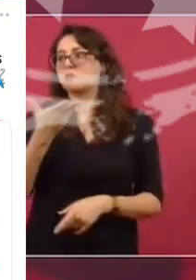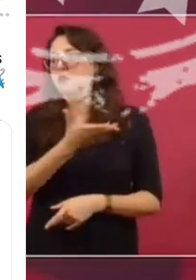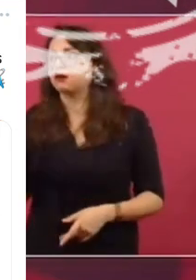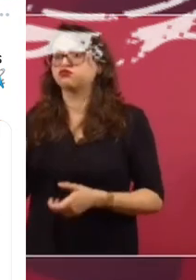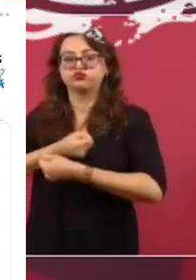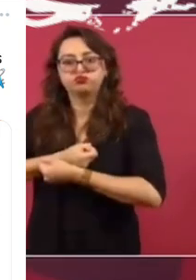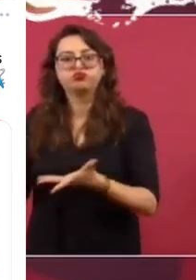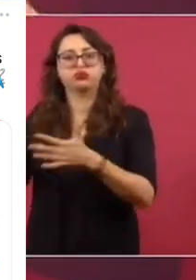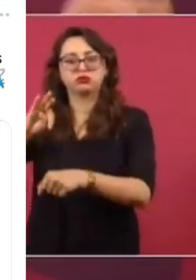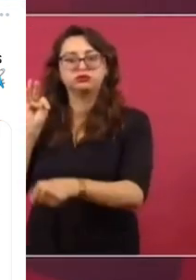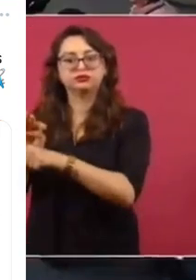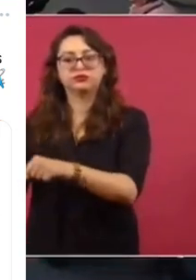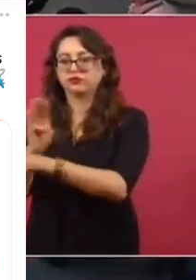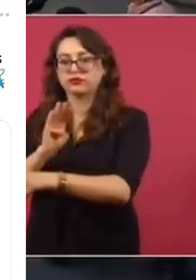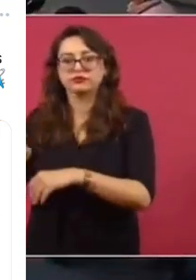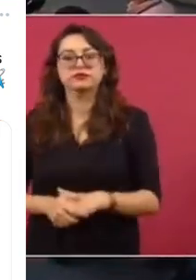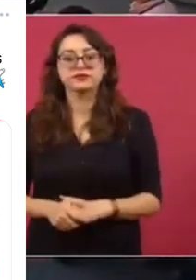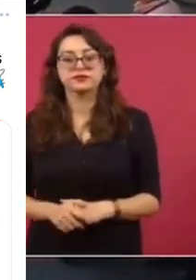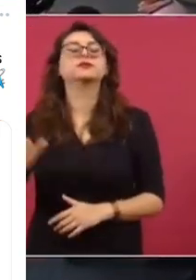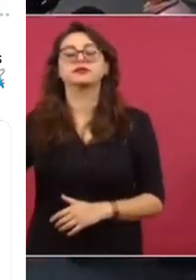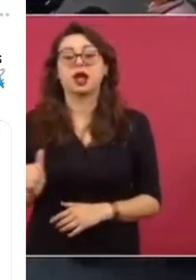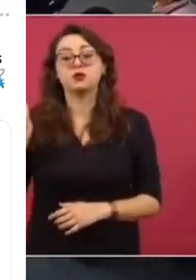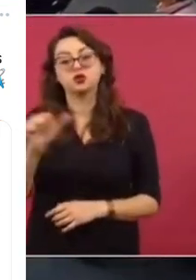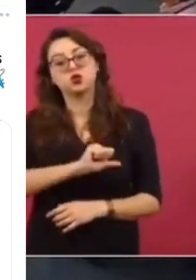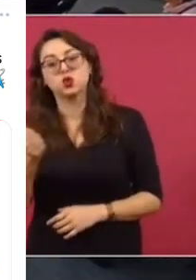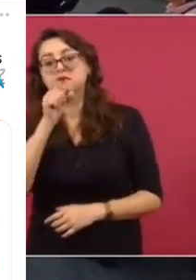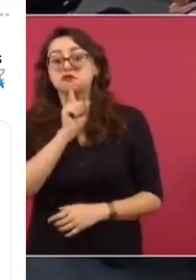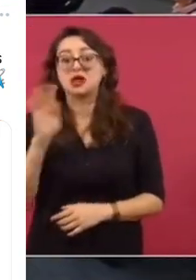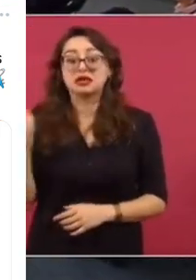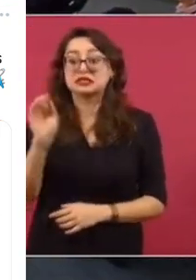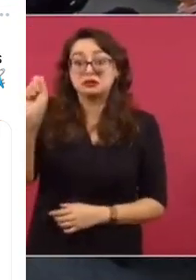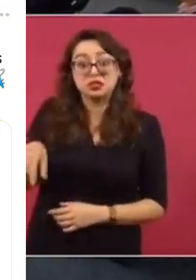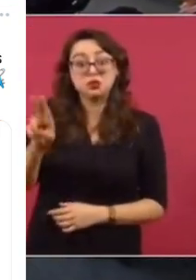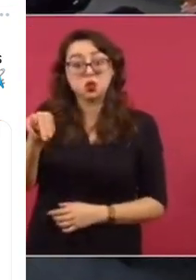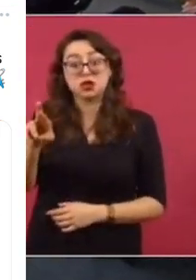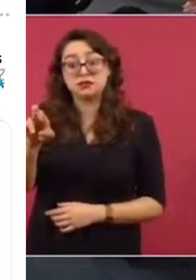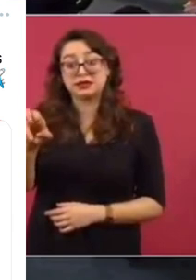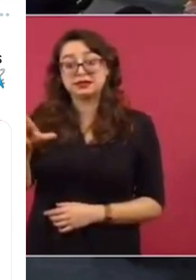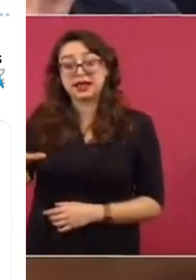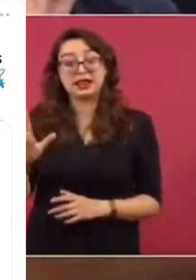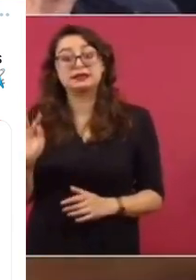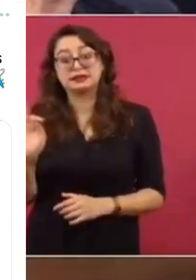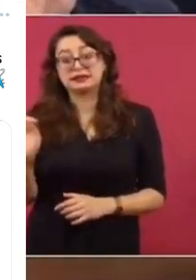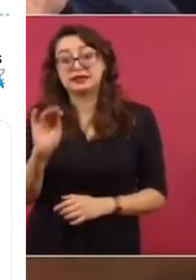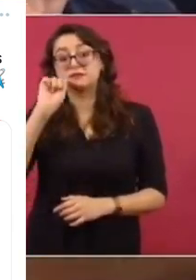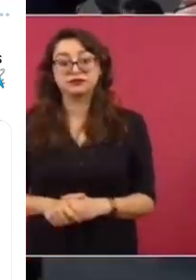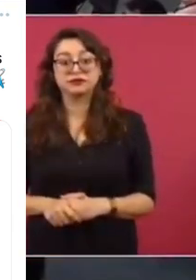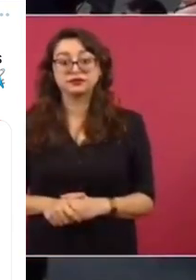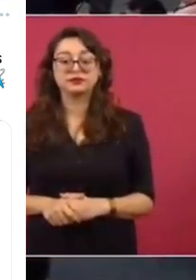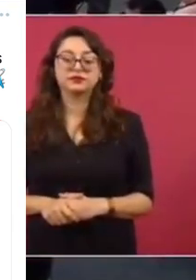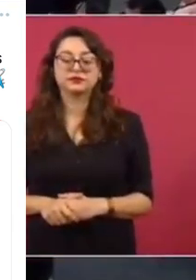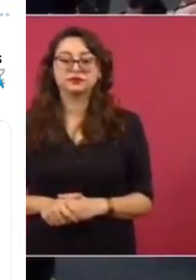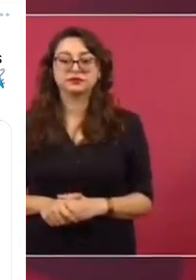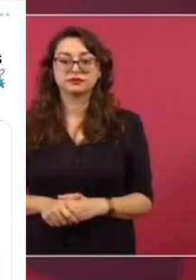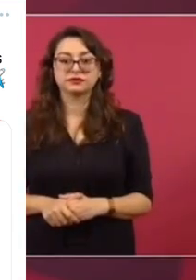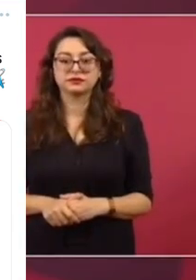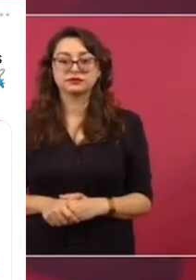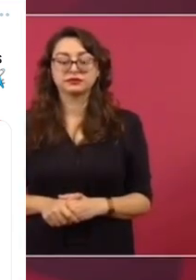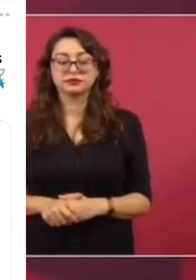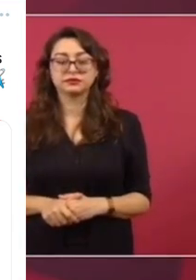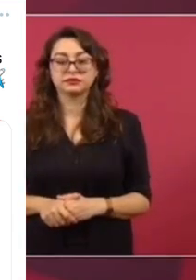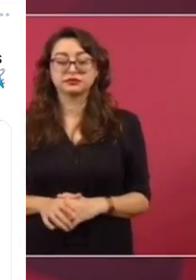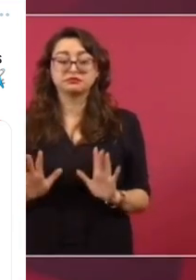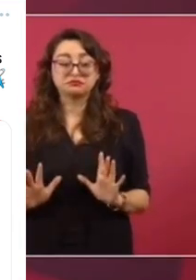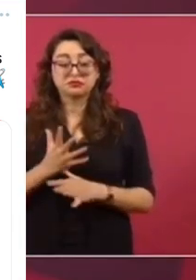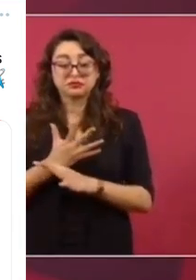Y aprovecho para dar respuesta a otra mentira. No sé si del Universal también. A ver, porque alguna de esas también participó el Universal. De que quienes habían